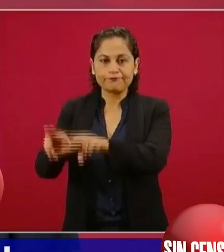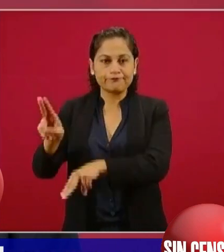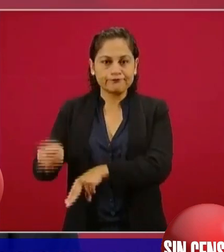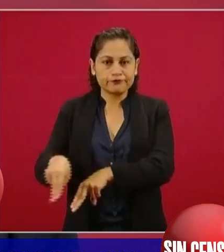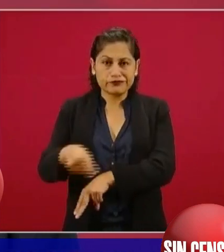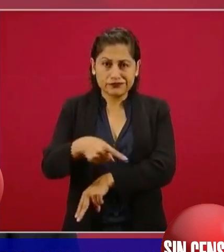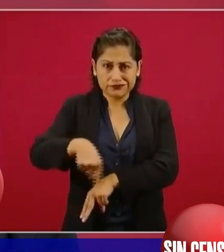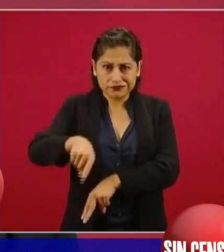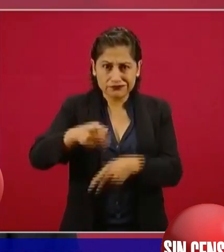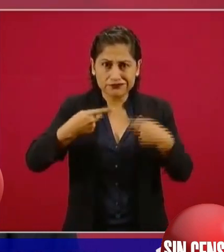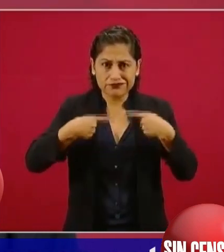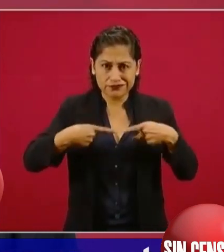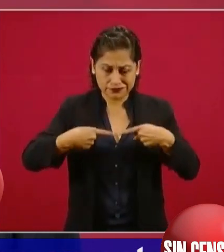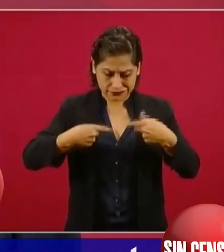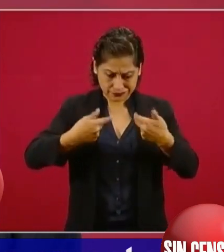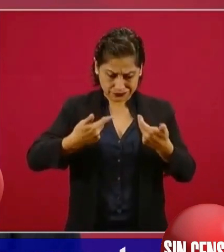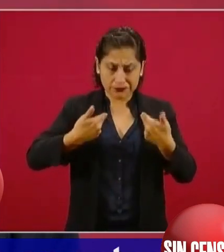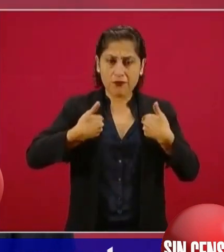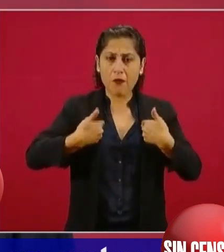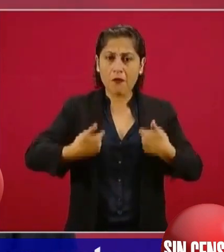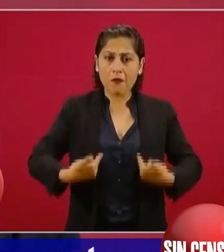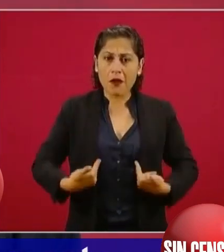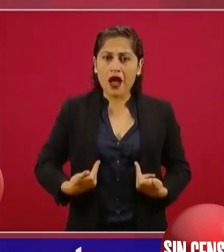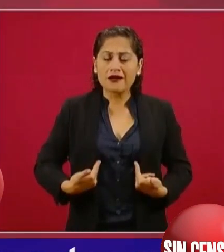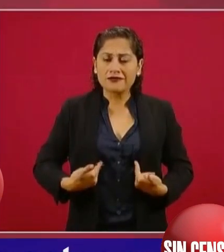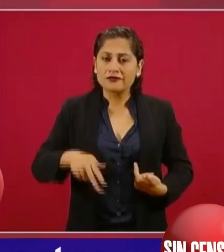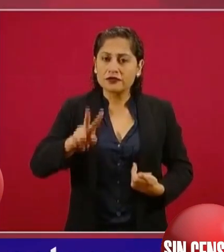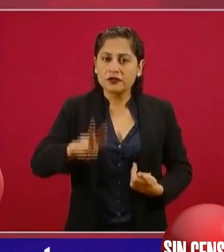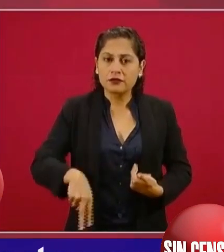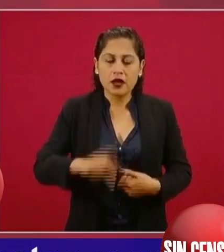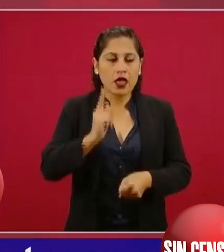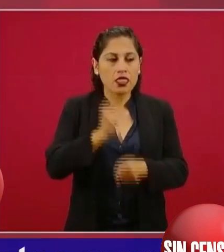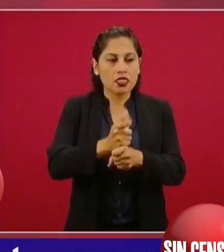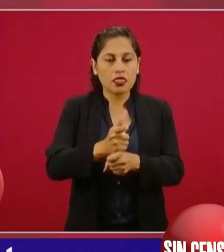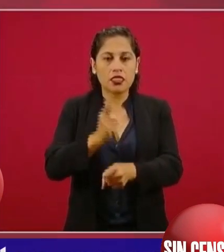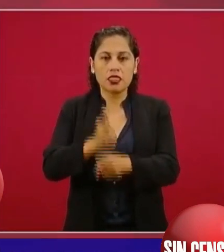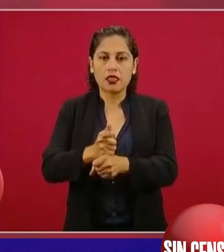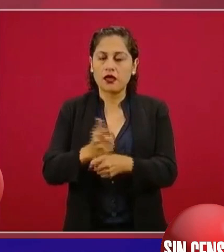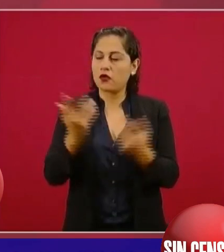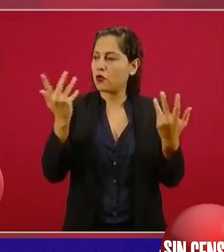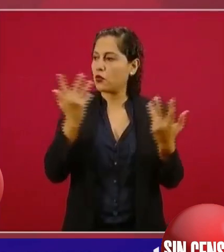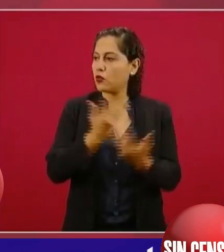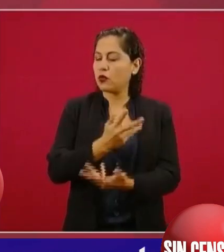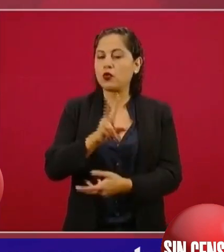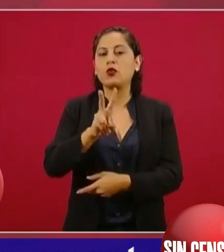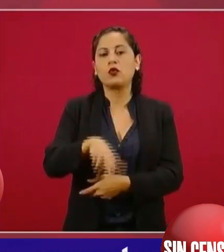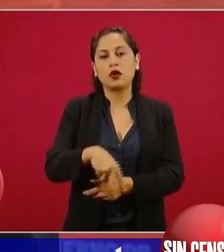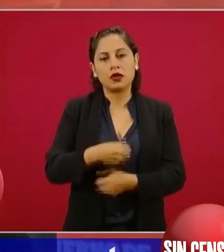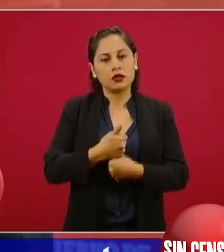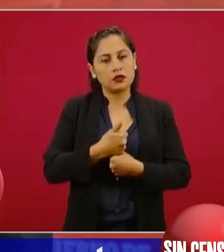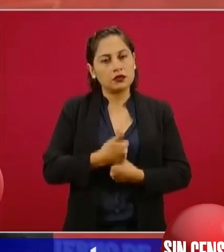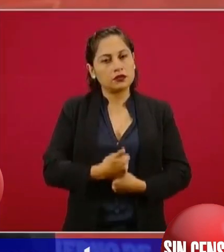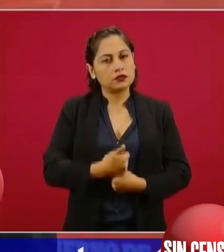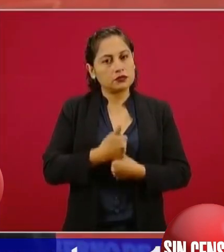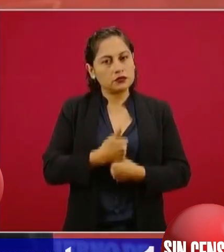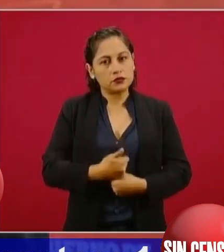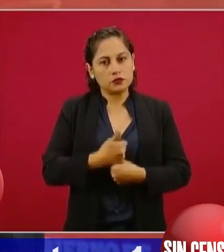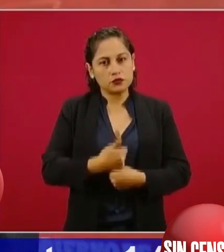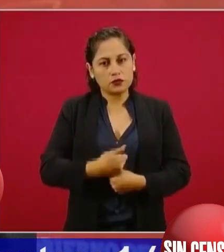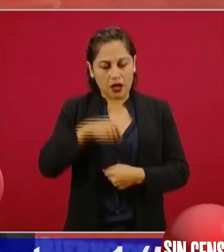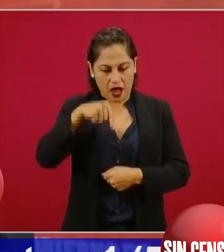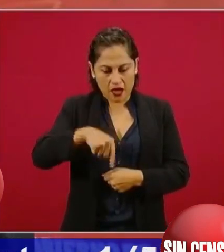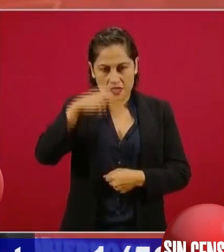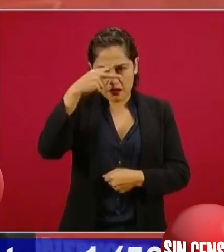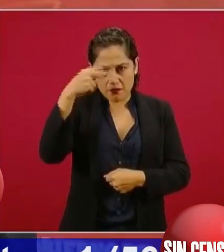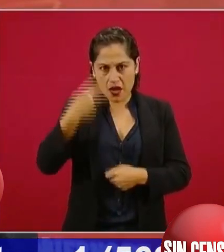humanos que se han encontrado, porque fue terrible lo que pasó en México durante un